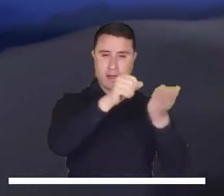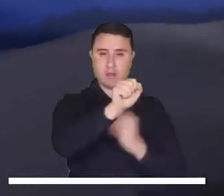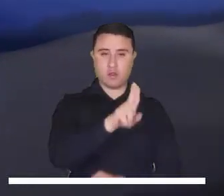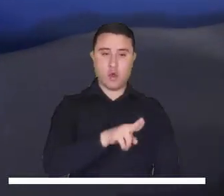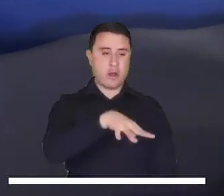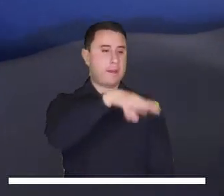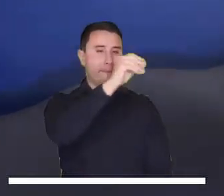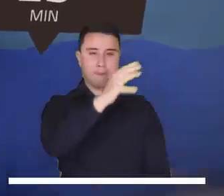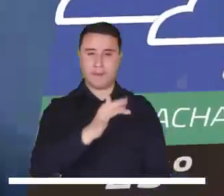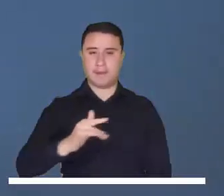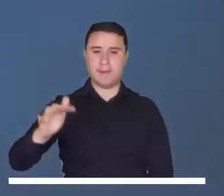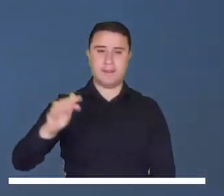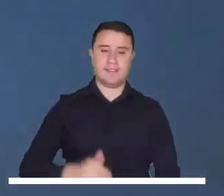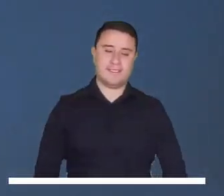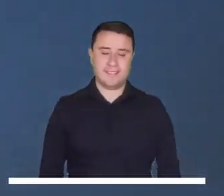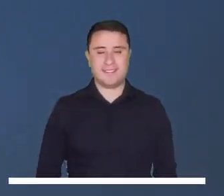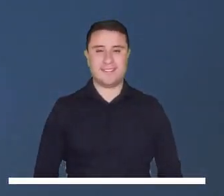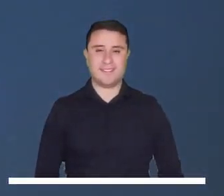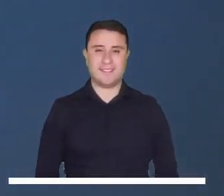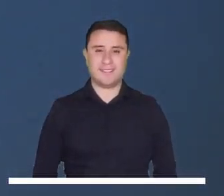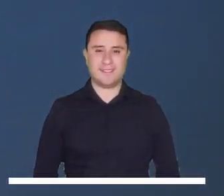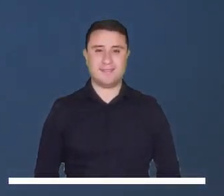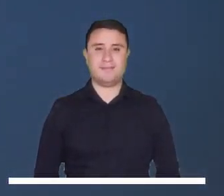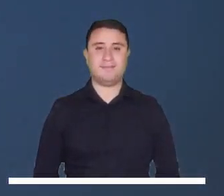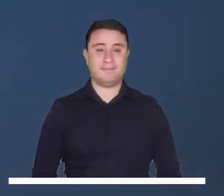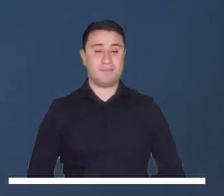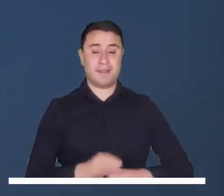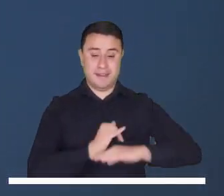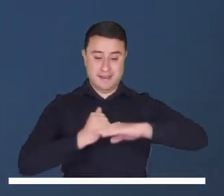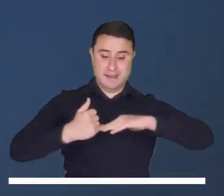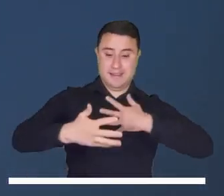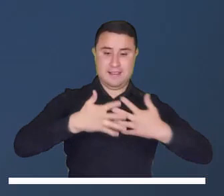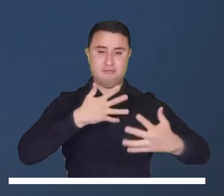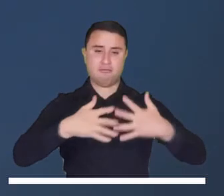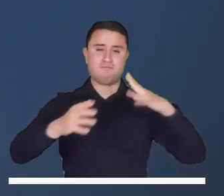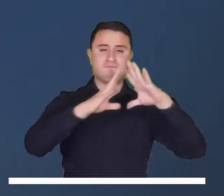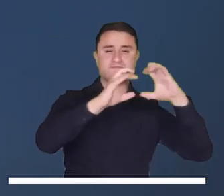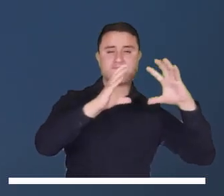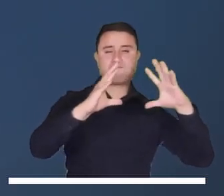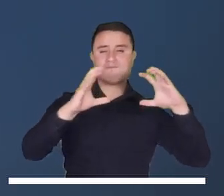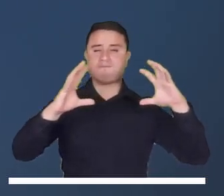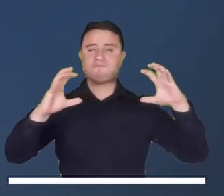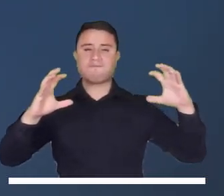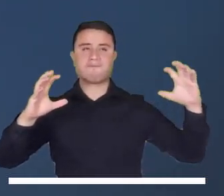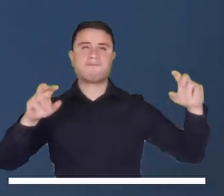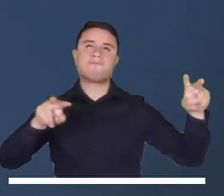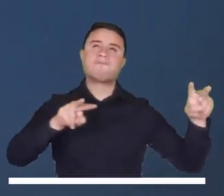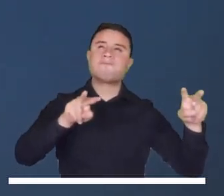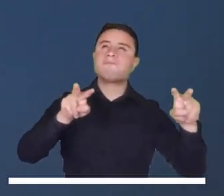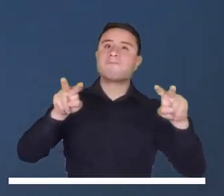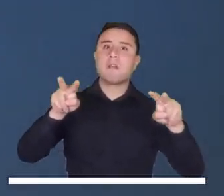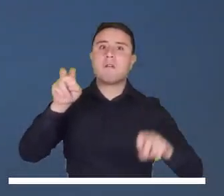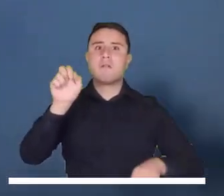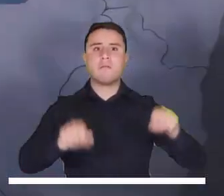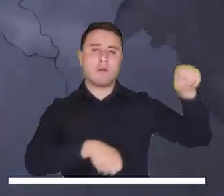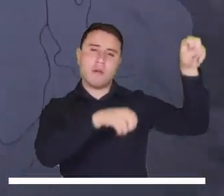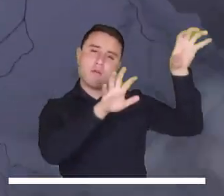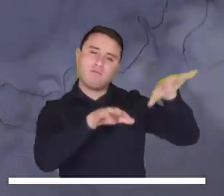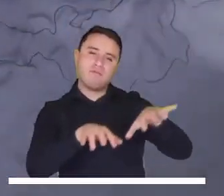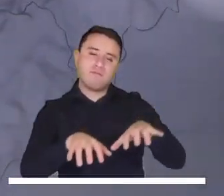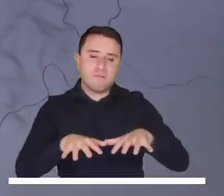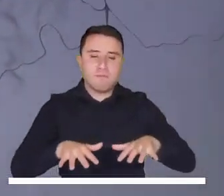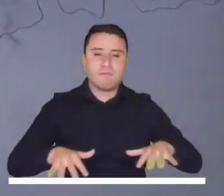y Magdalena. Algunas cadenas de nubes visitarán el archipiélago de San Andrés y Providencia durante la noche, lo que podría provocar